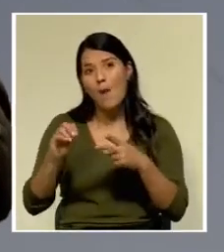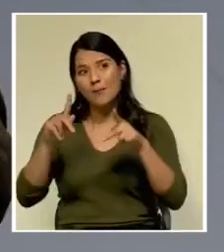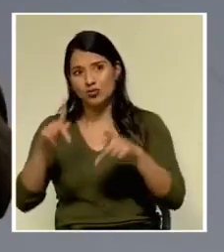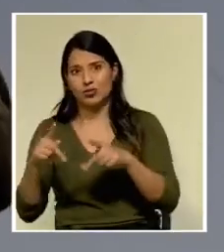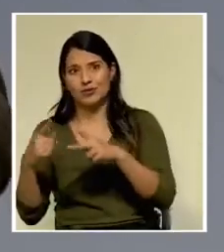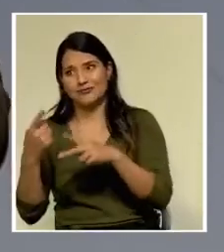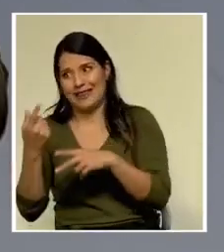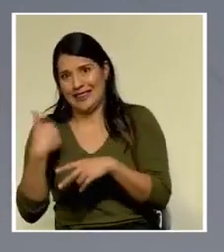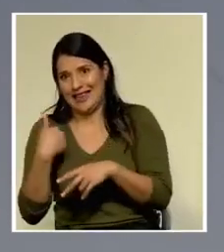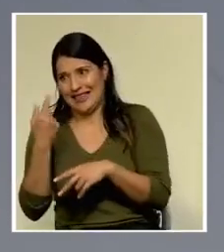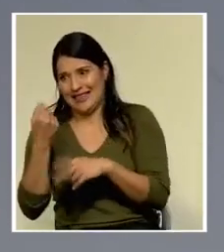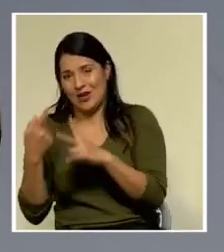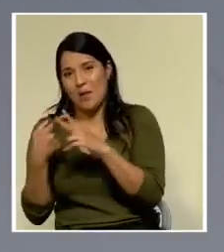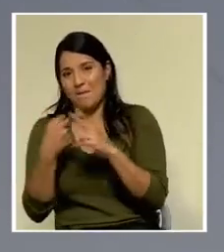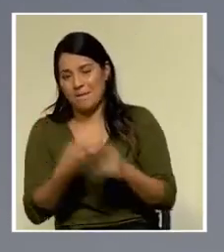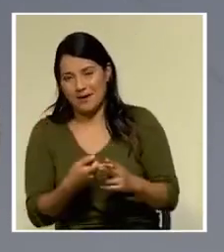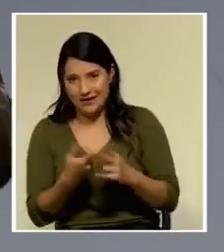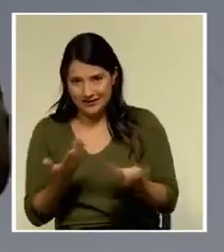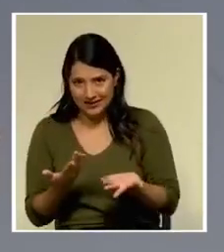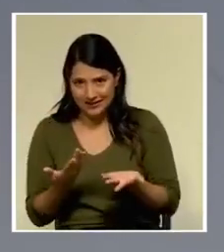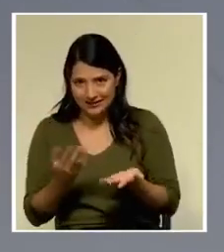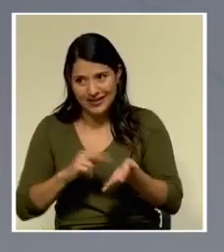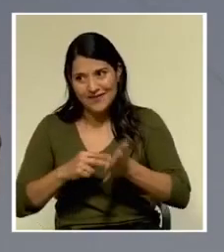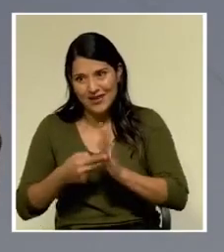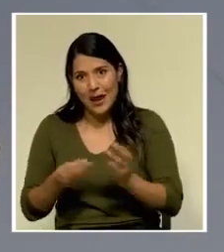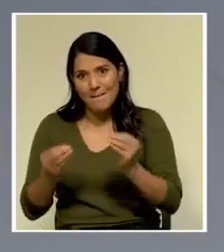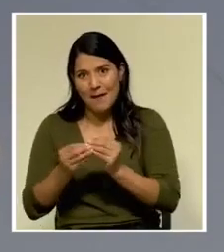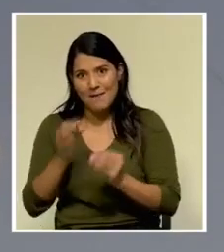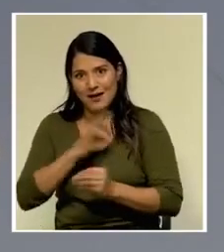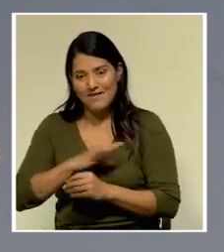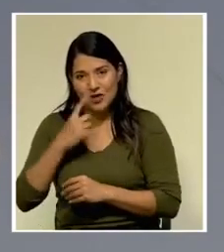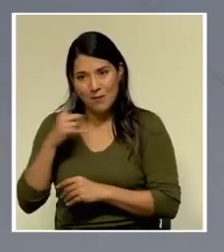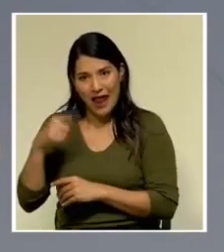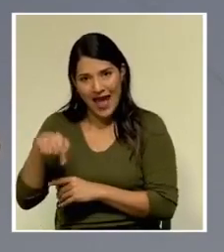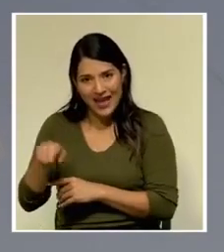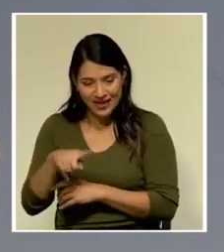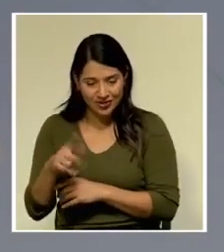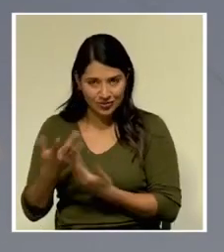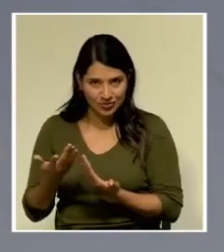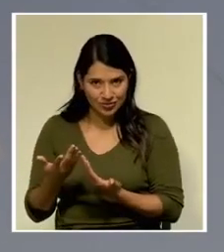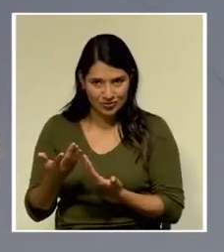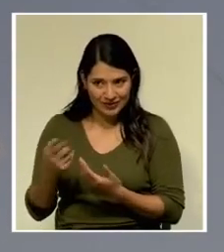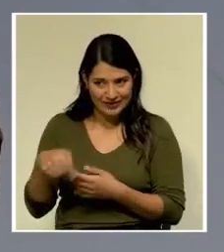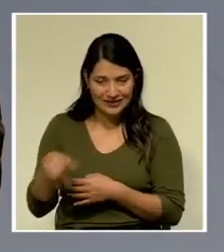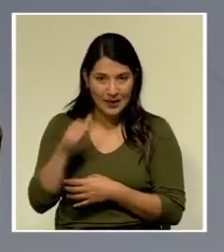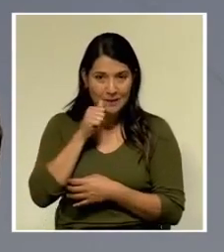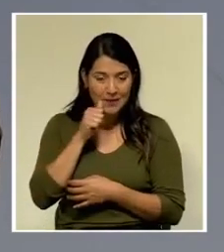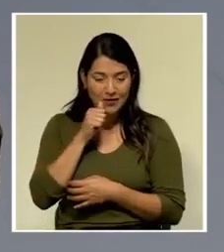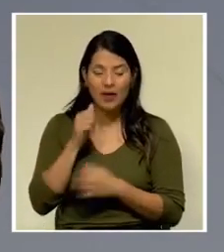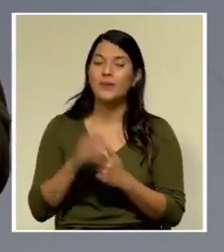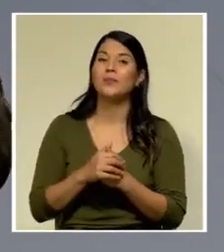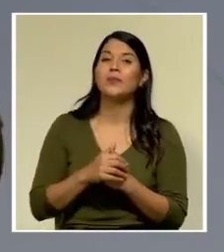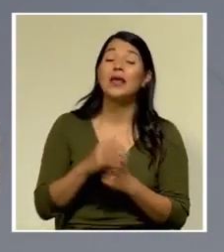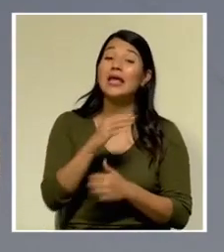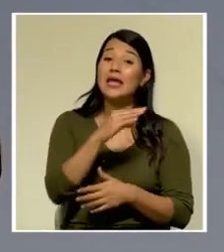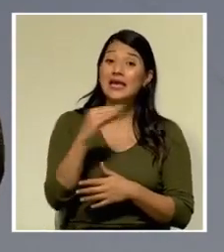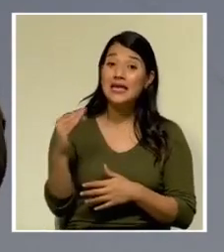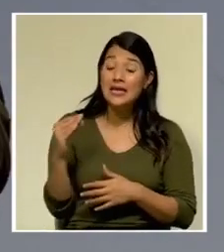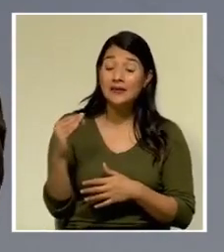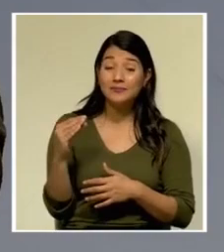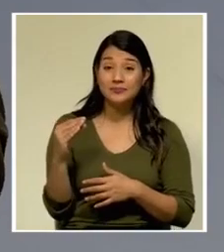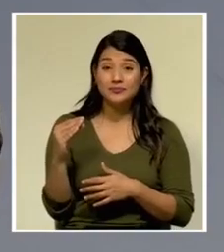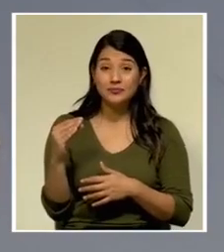Hoy, este caso que se gesta en torno a el financiamiento de la